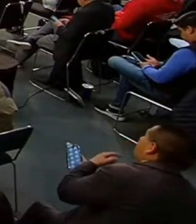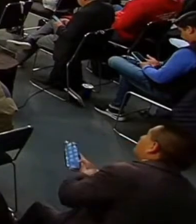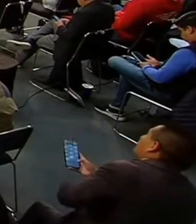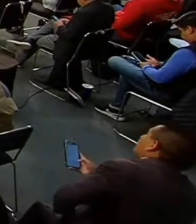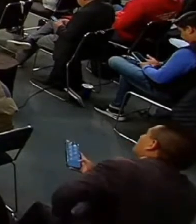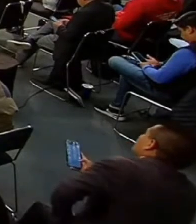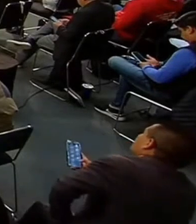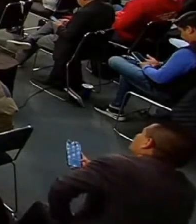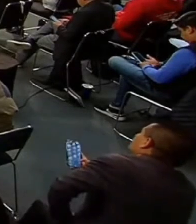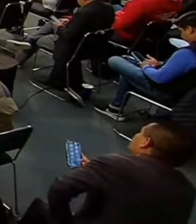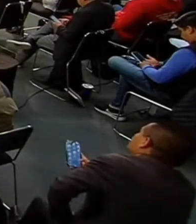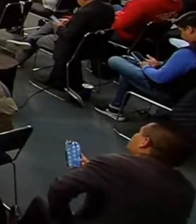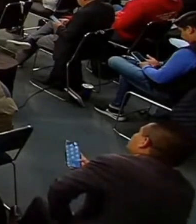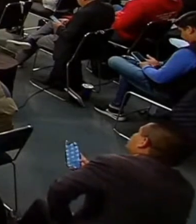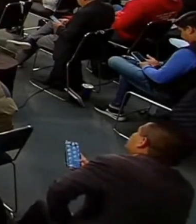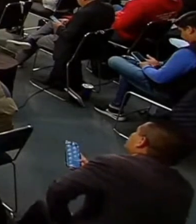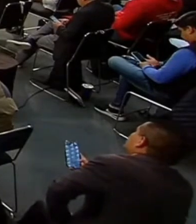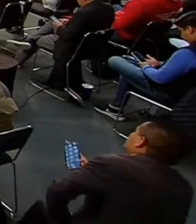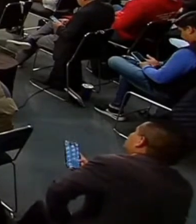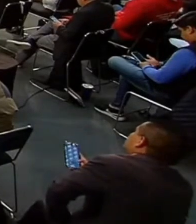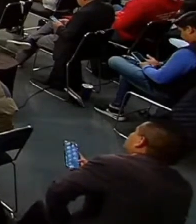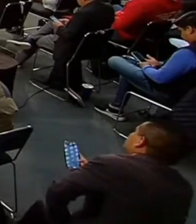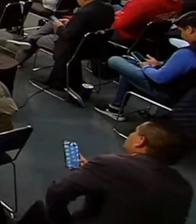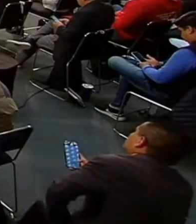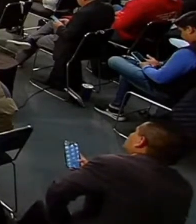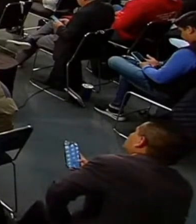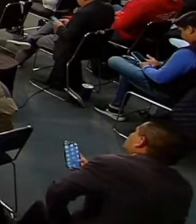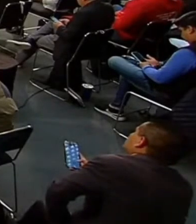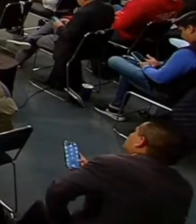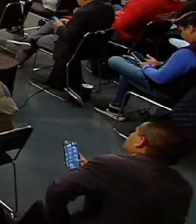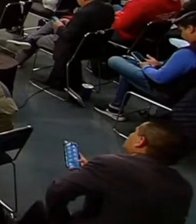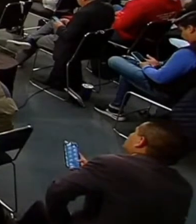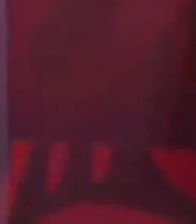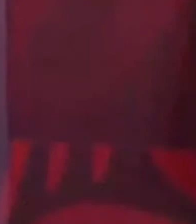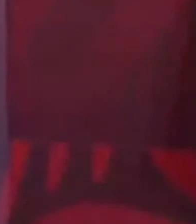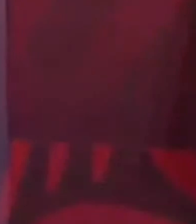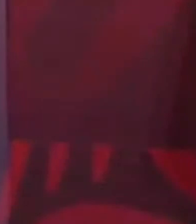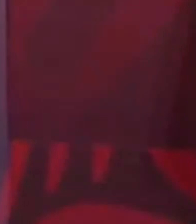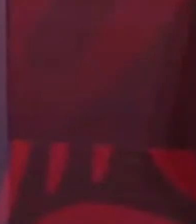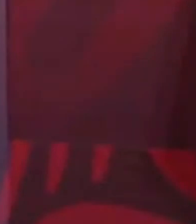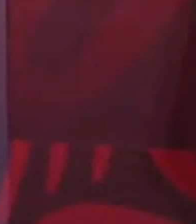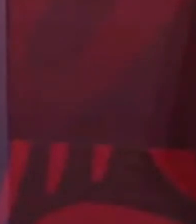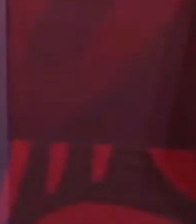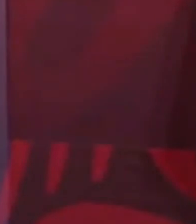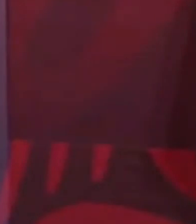Era la privatización en todo.